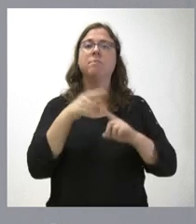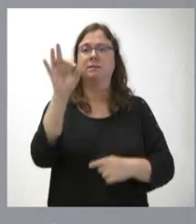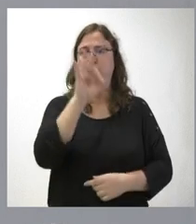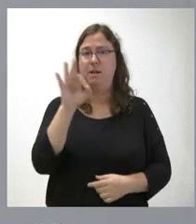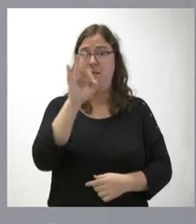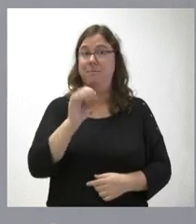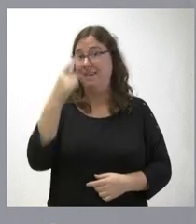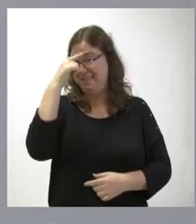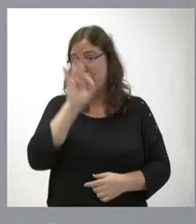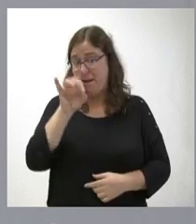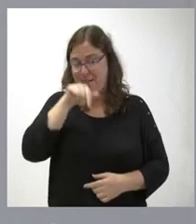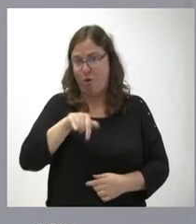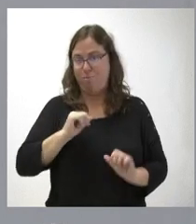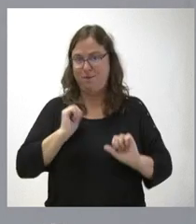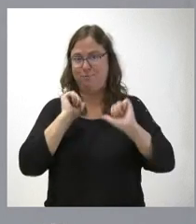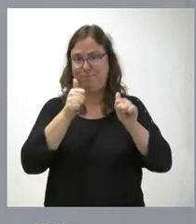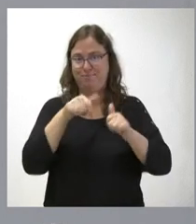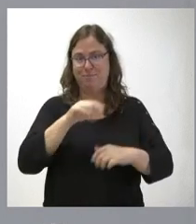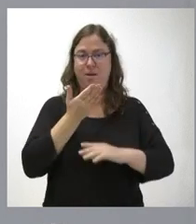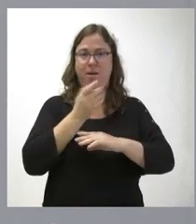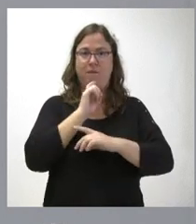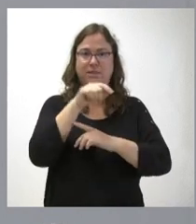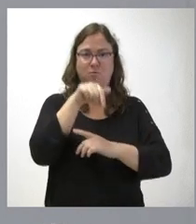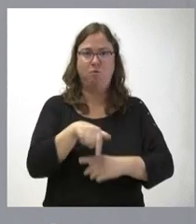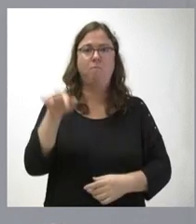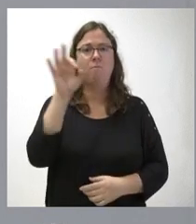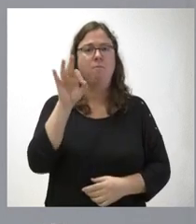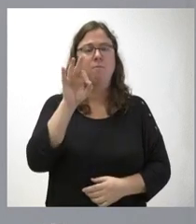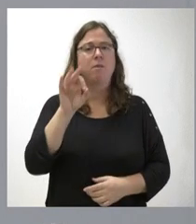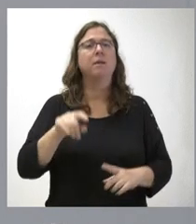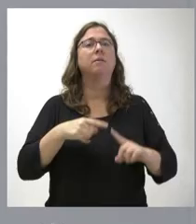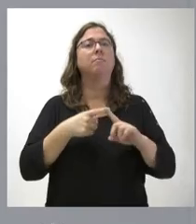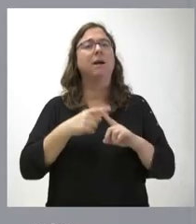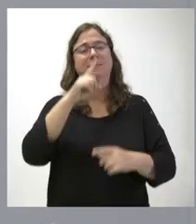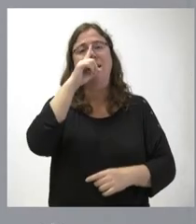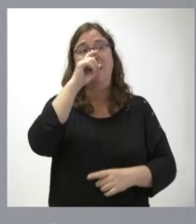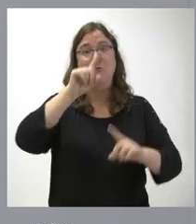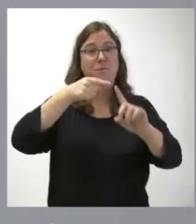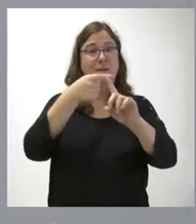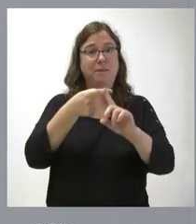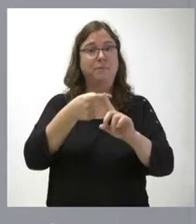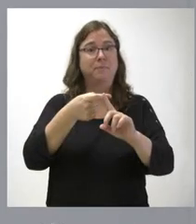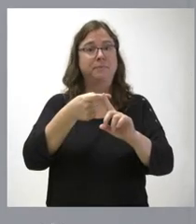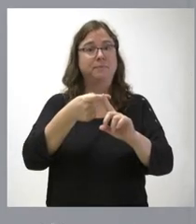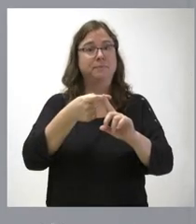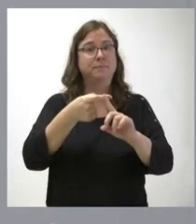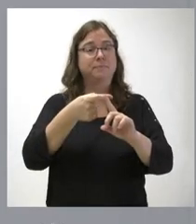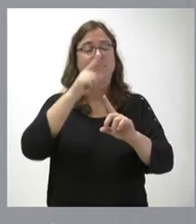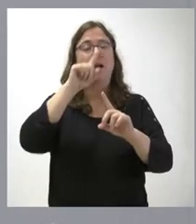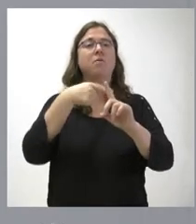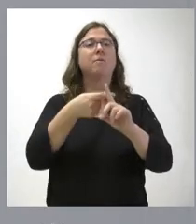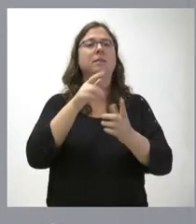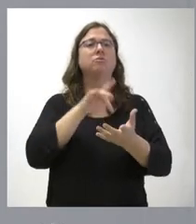de Palencia es el que hoy se comunica y que el año próximo está previsto